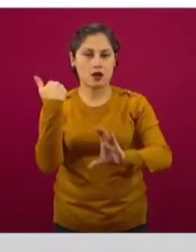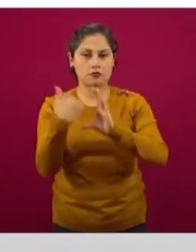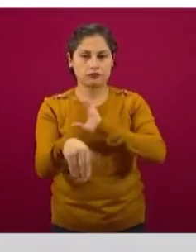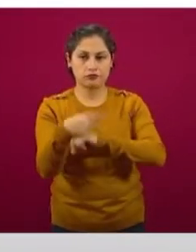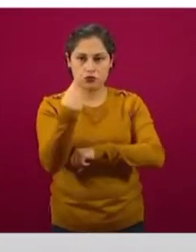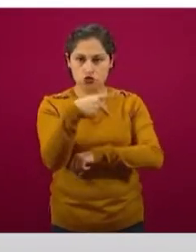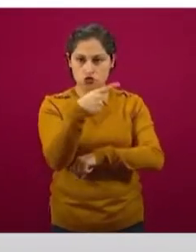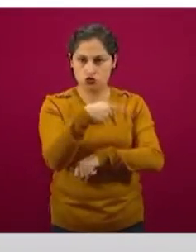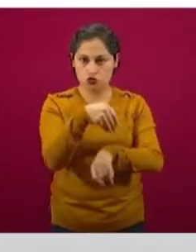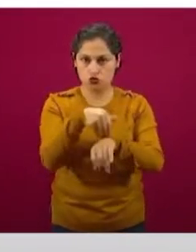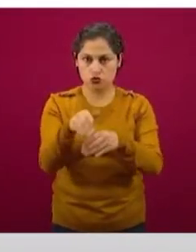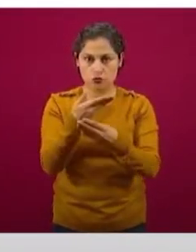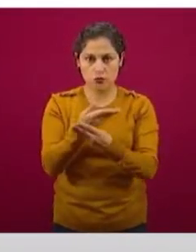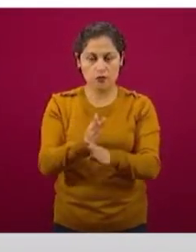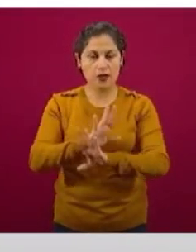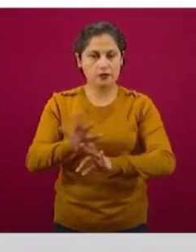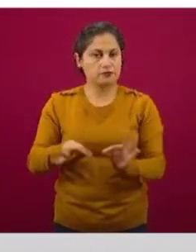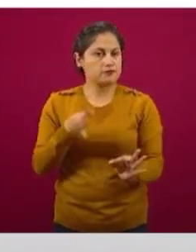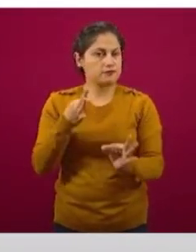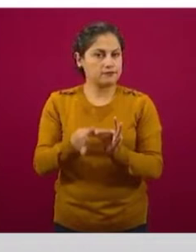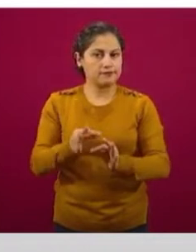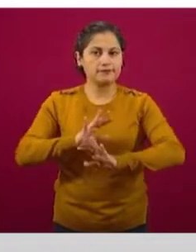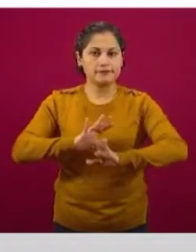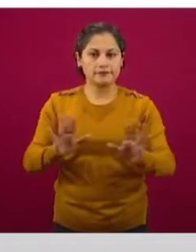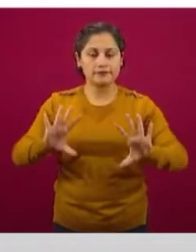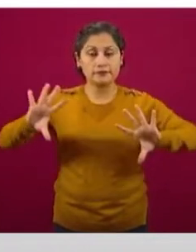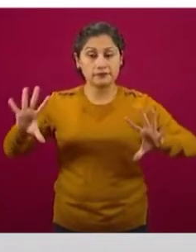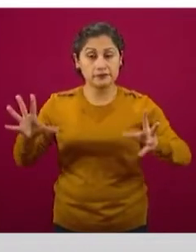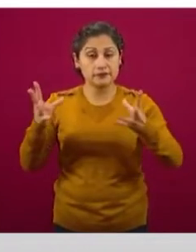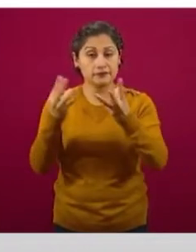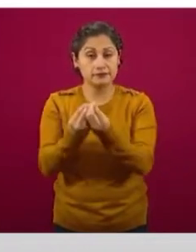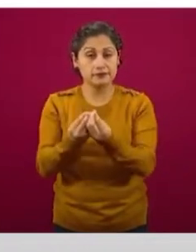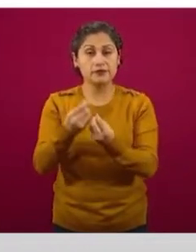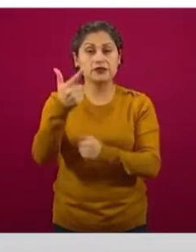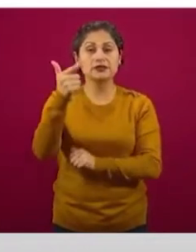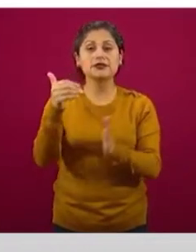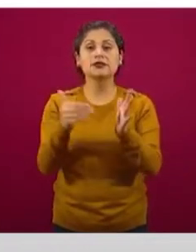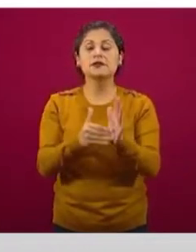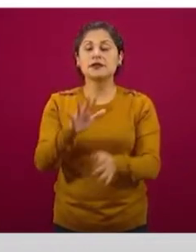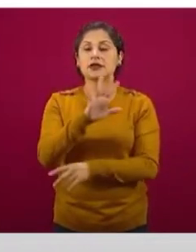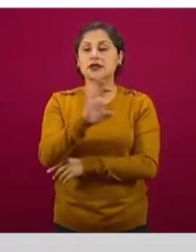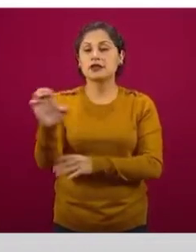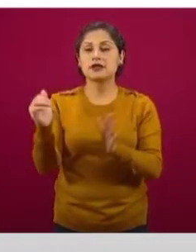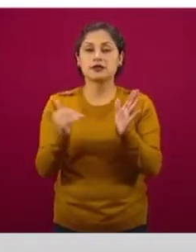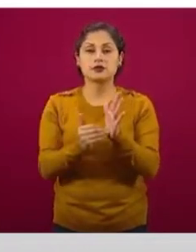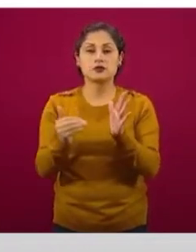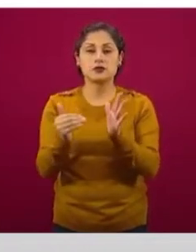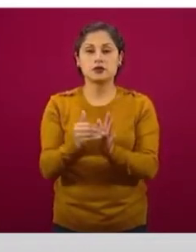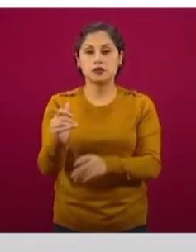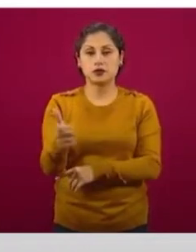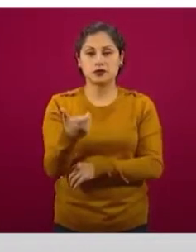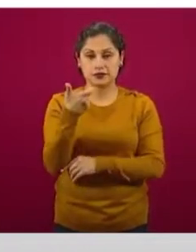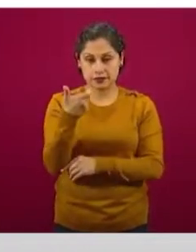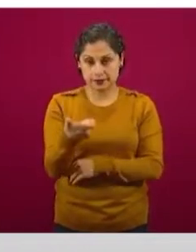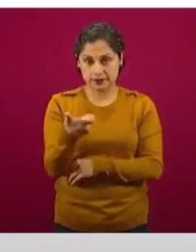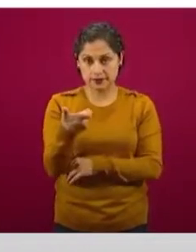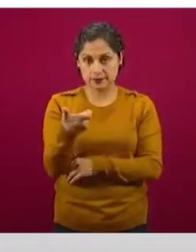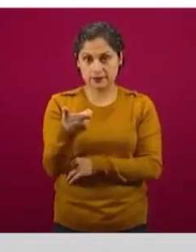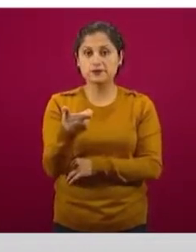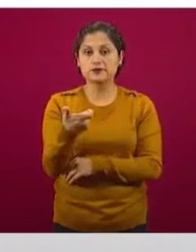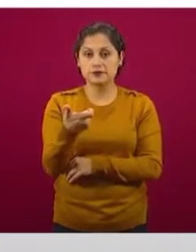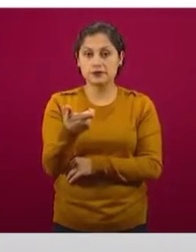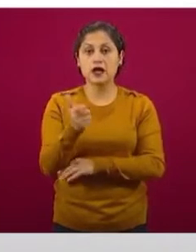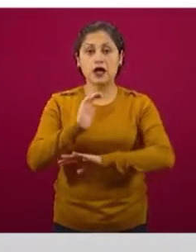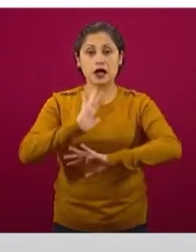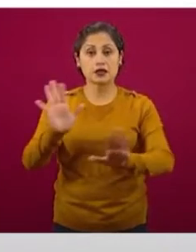el recurso. Y este recurso suma casi 7.500 millones de pesos, 7.500 millones de pesos que